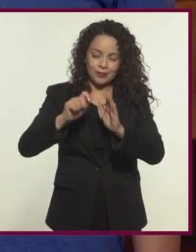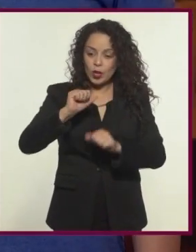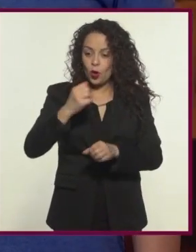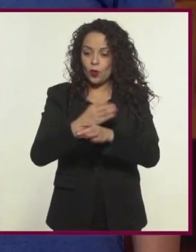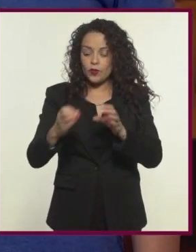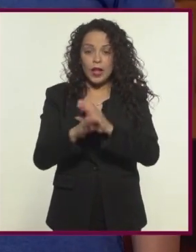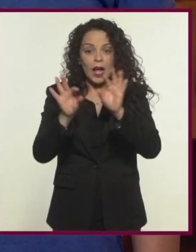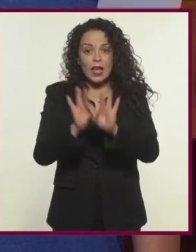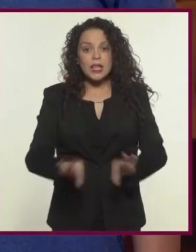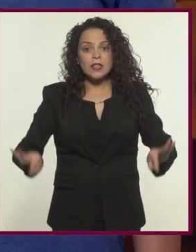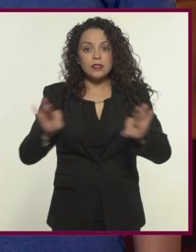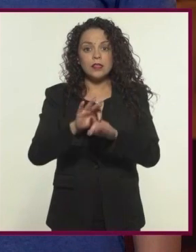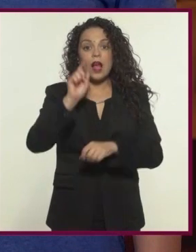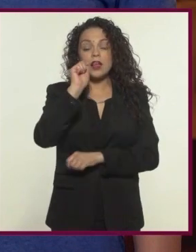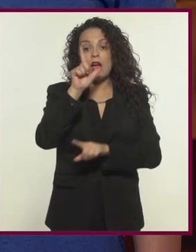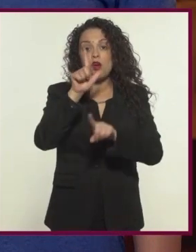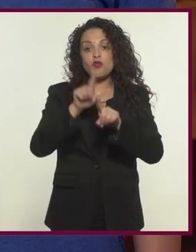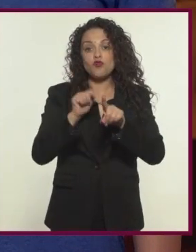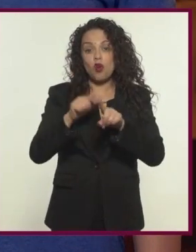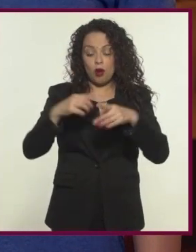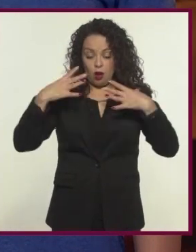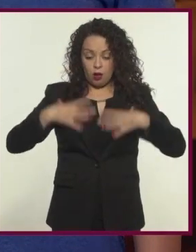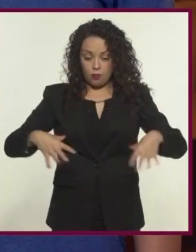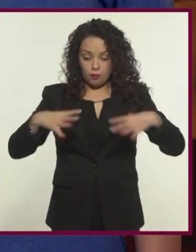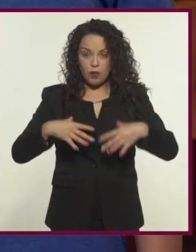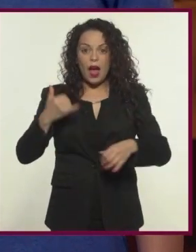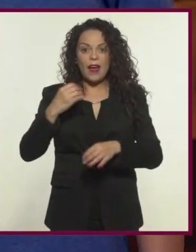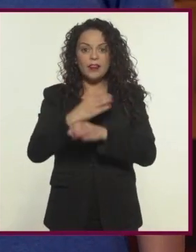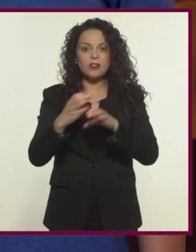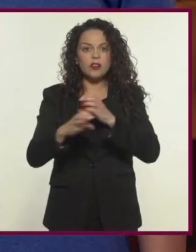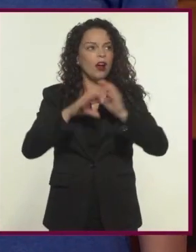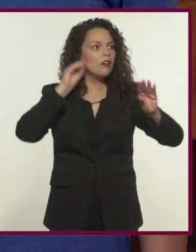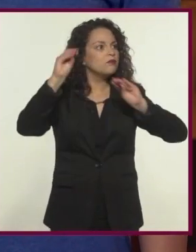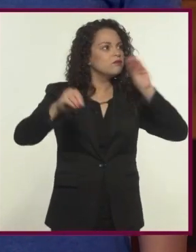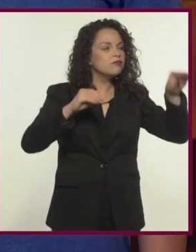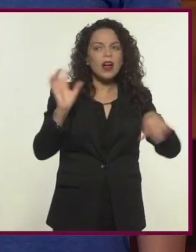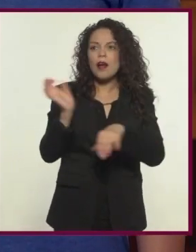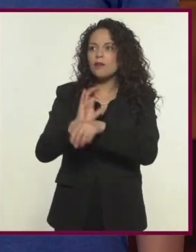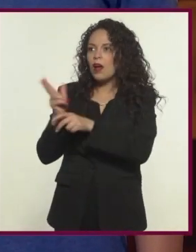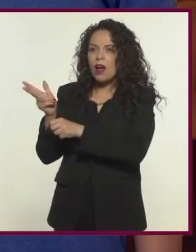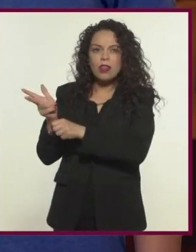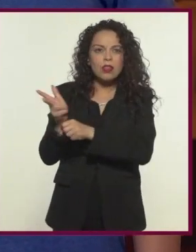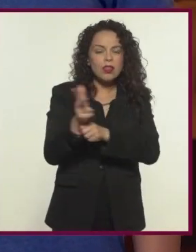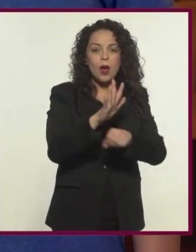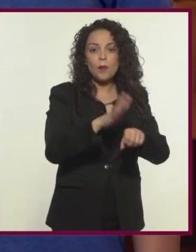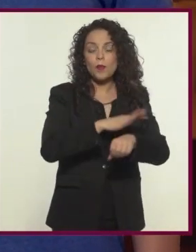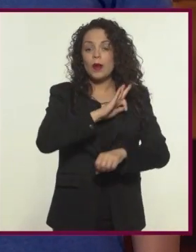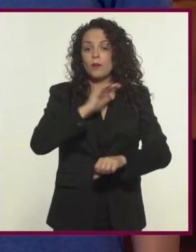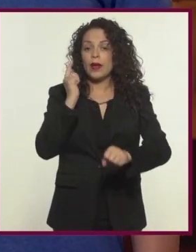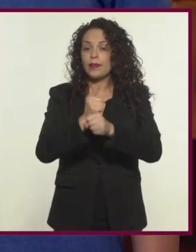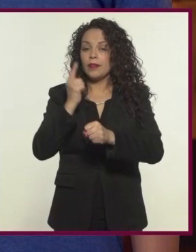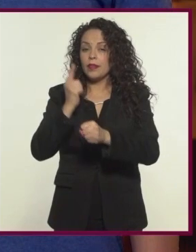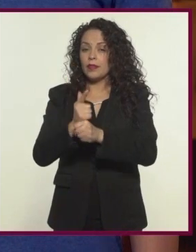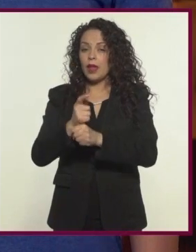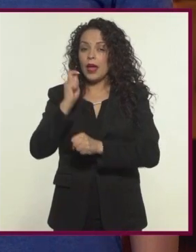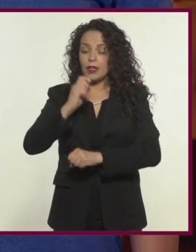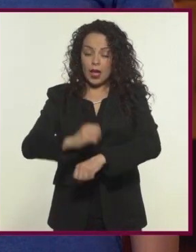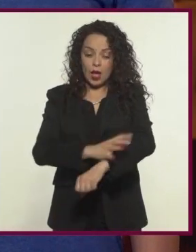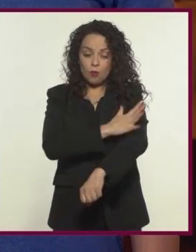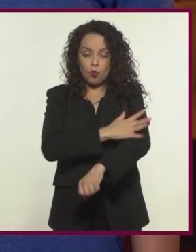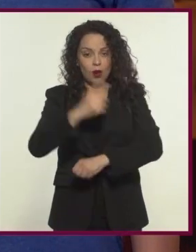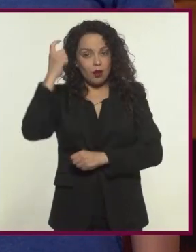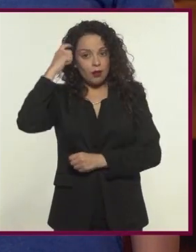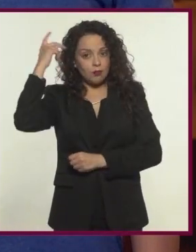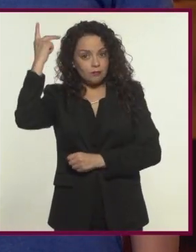de vital importancia es el color, tanto en el vestuario como en la atmósfera general de la película, ya que nos ayuda a percibir el estado